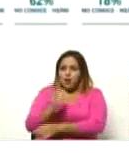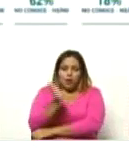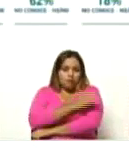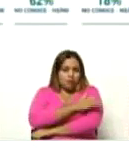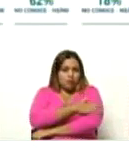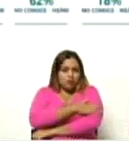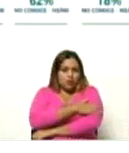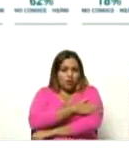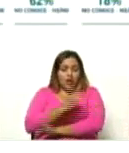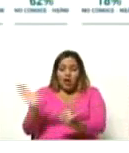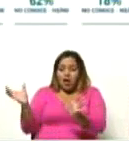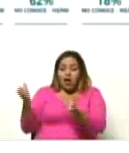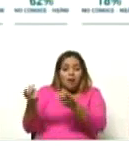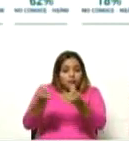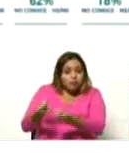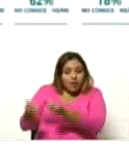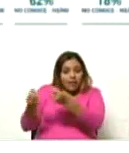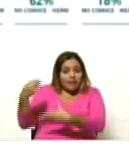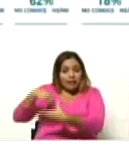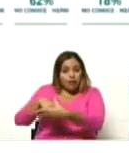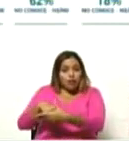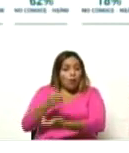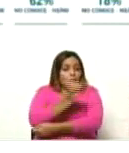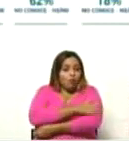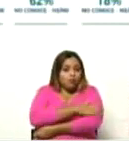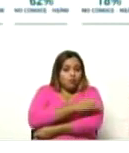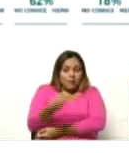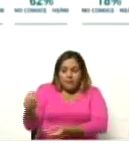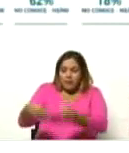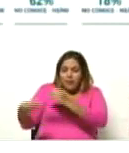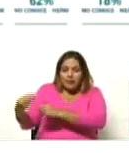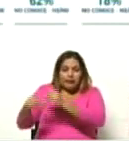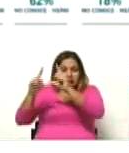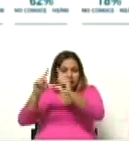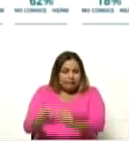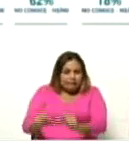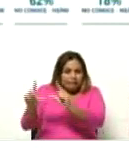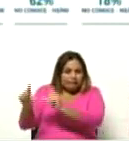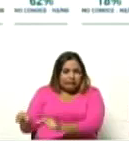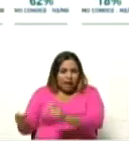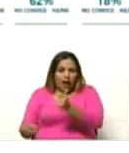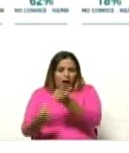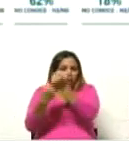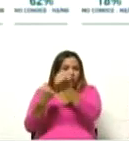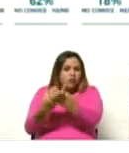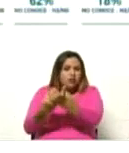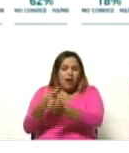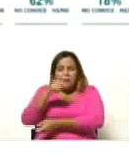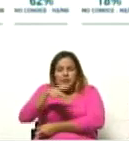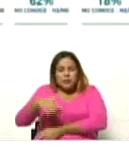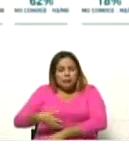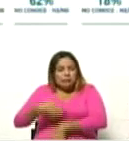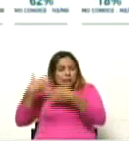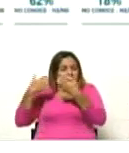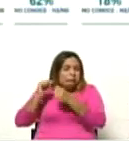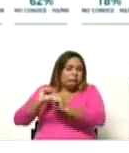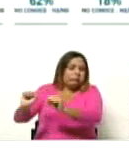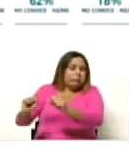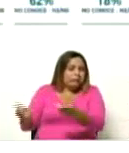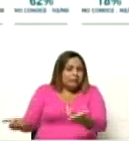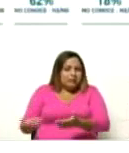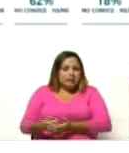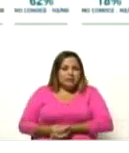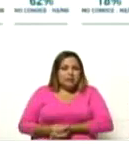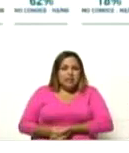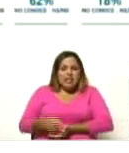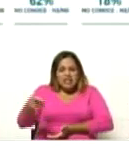de los medios y quien maneja el dinero dentro de la oposición, son los que tienen ahorita menores niveles de popularidad o los que más odia a la gente, ¿no? Entonces no sé hasta qué punto eso va a ser como una